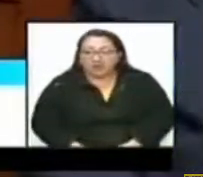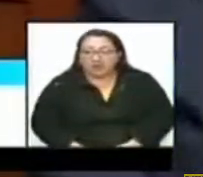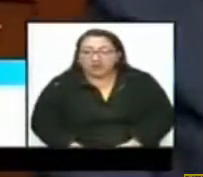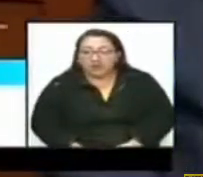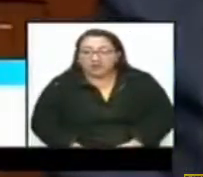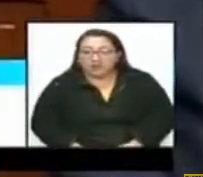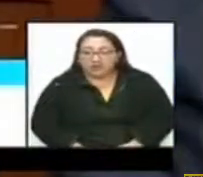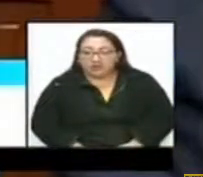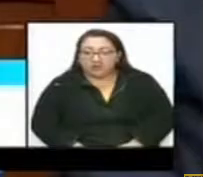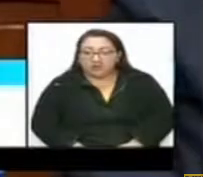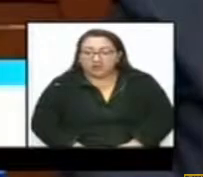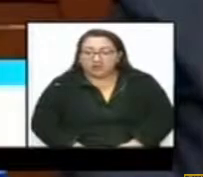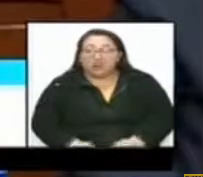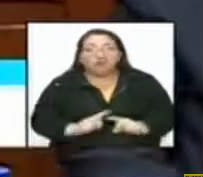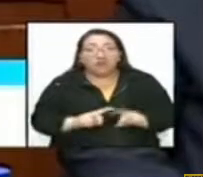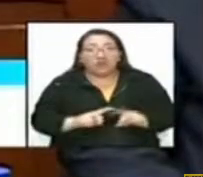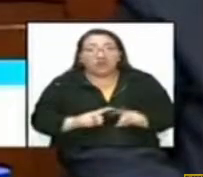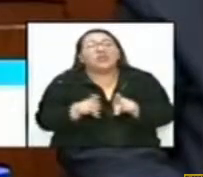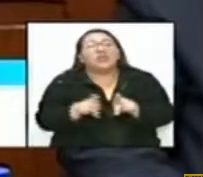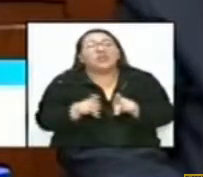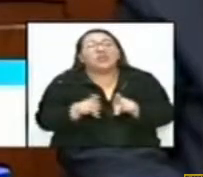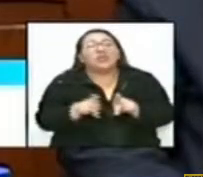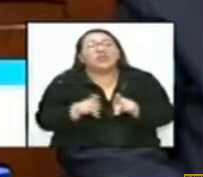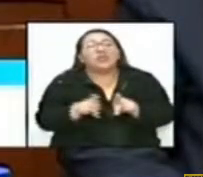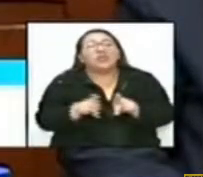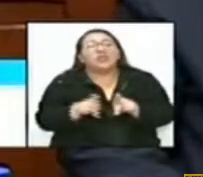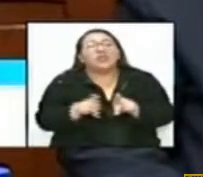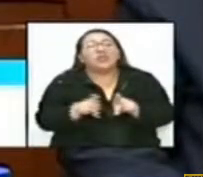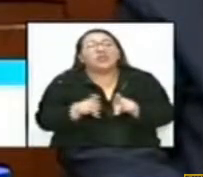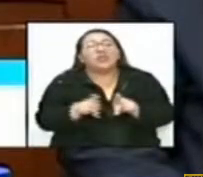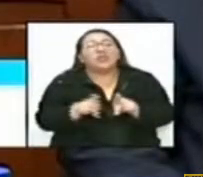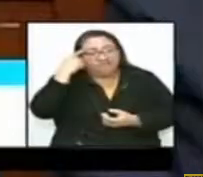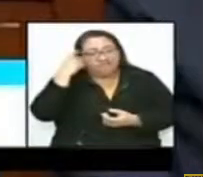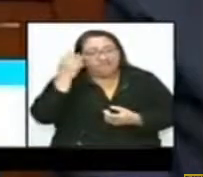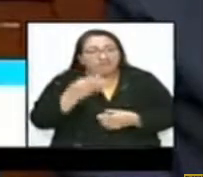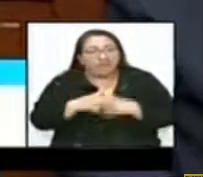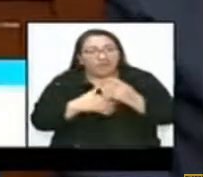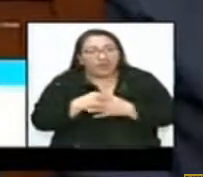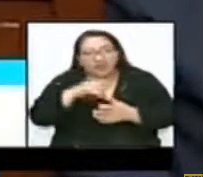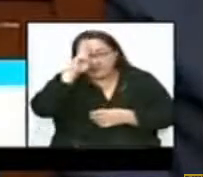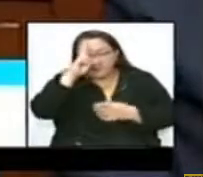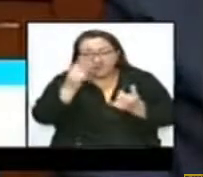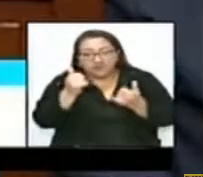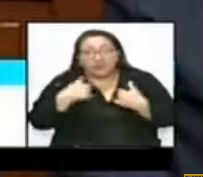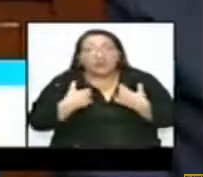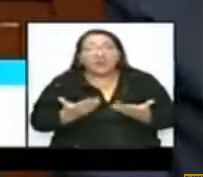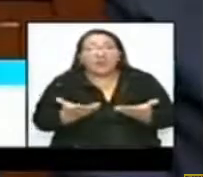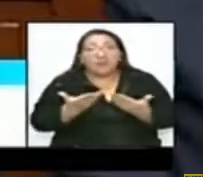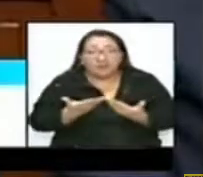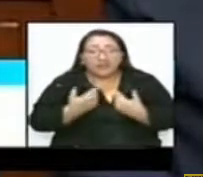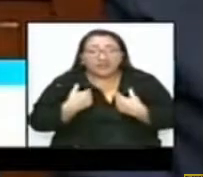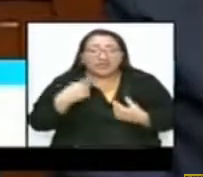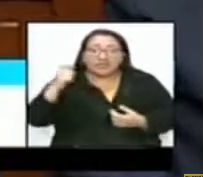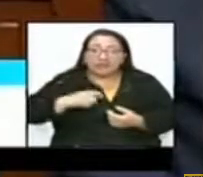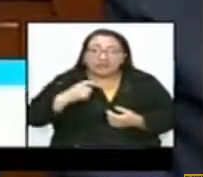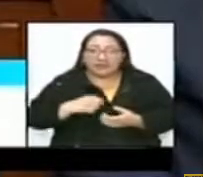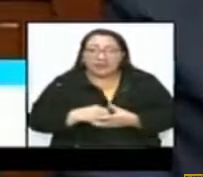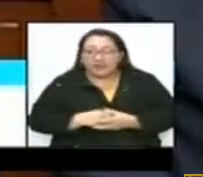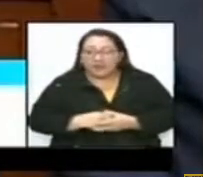otro lado también tenemos que tener en consideración lo que el país hoy día nos pide y nos demanda